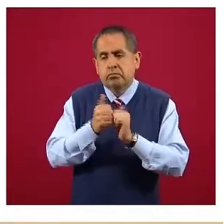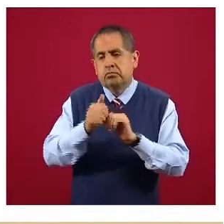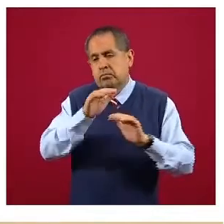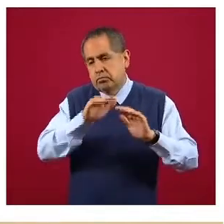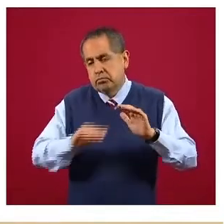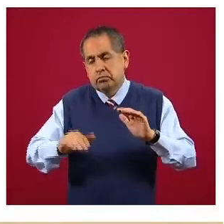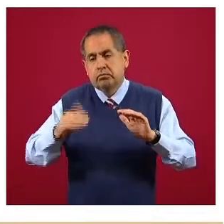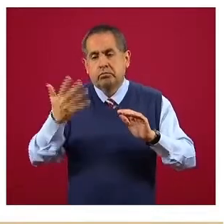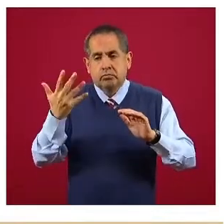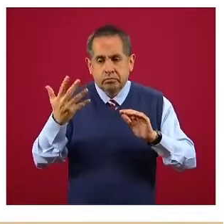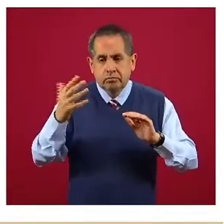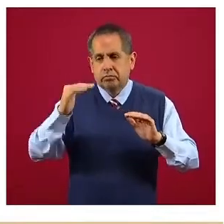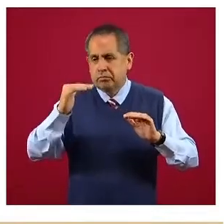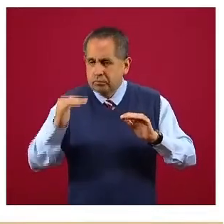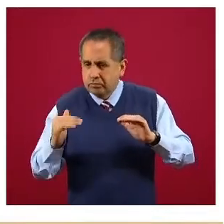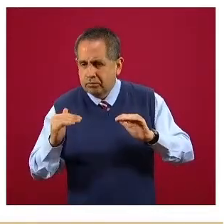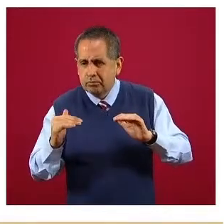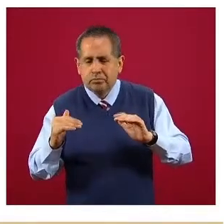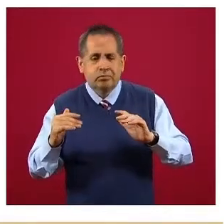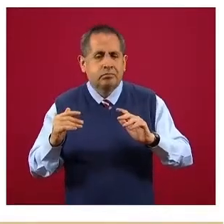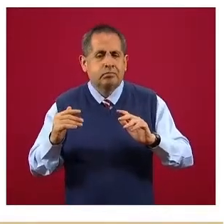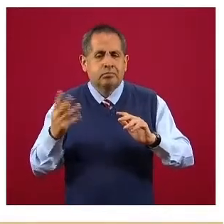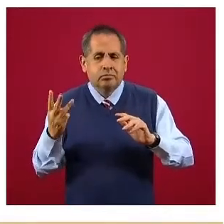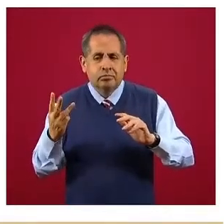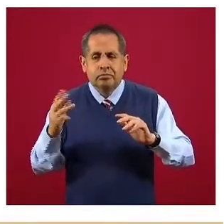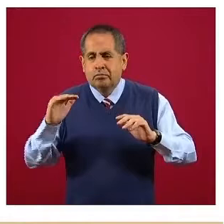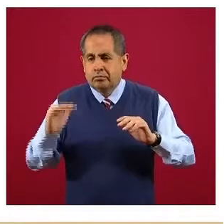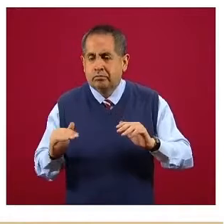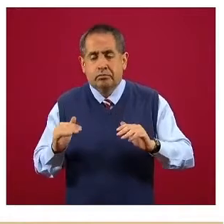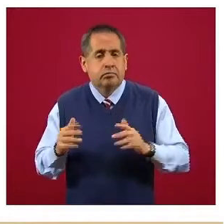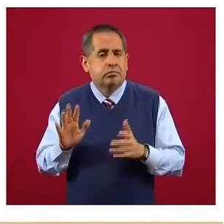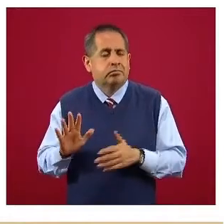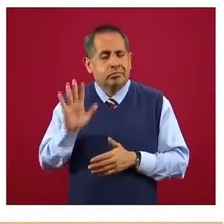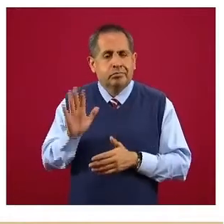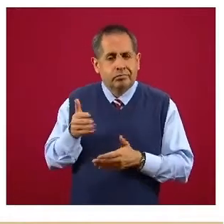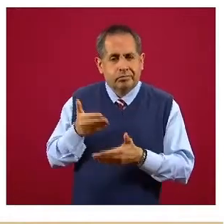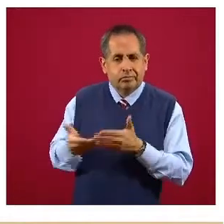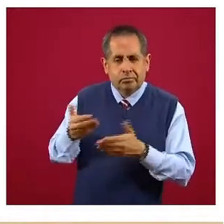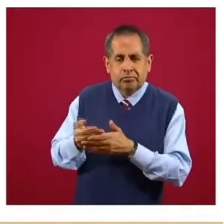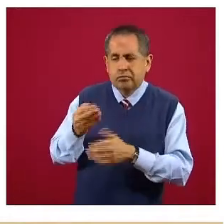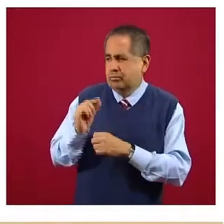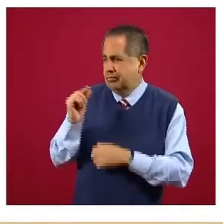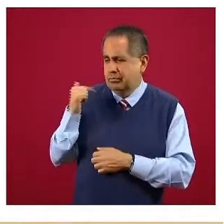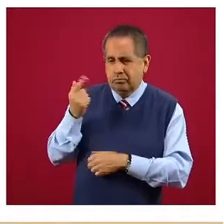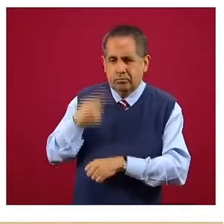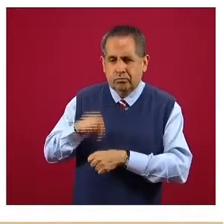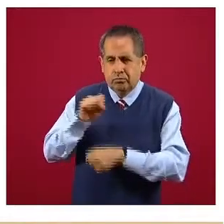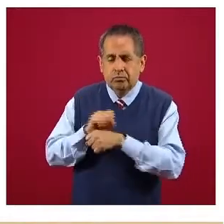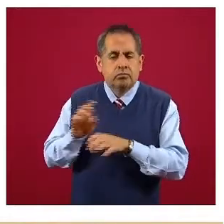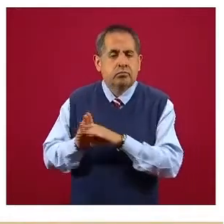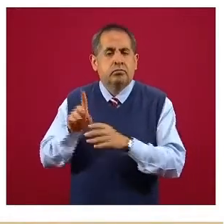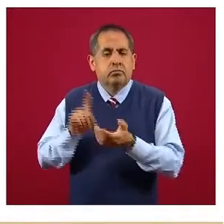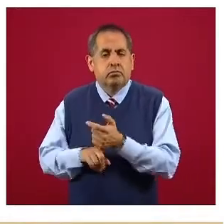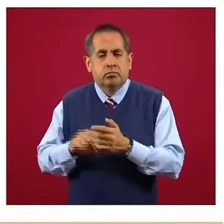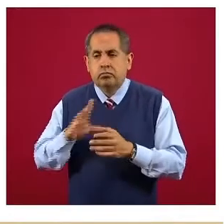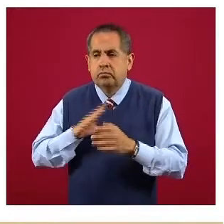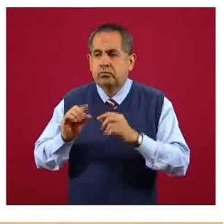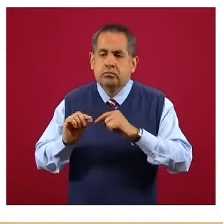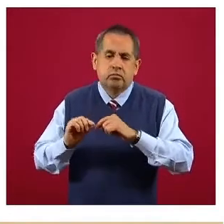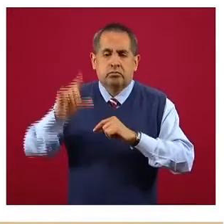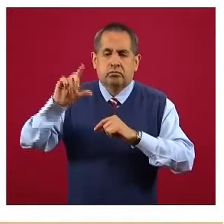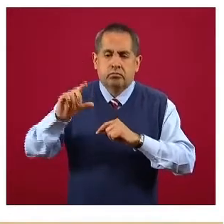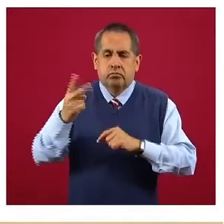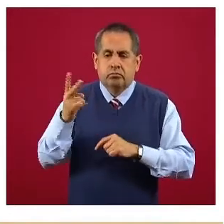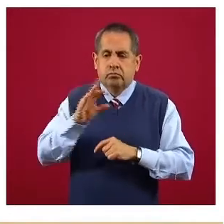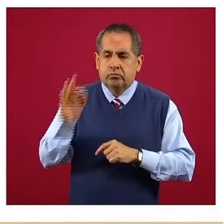por debajo del 5%, cae por debajo del 3% y prácticamente en las últimas semanas no ha superado